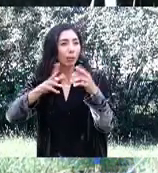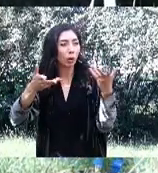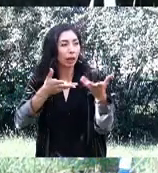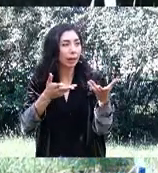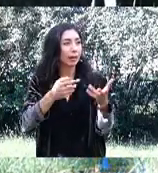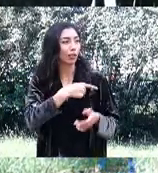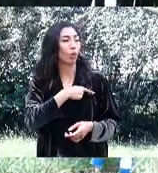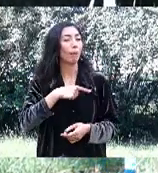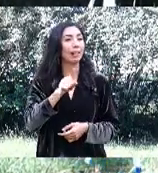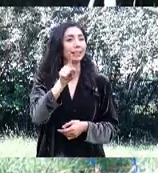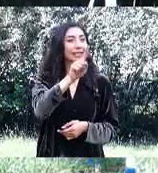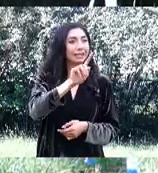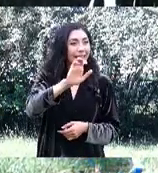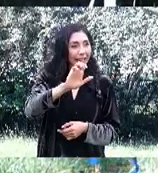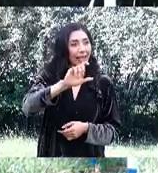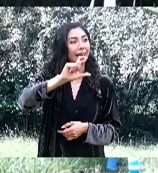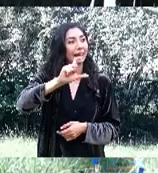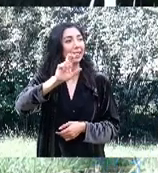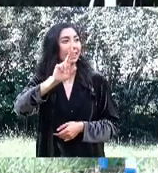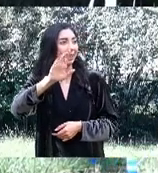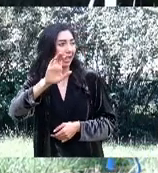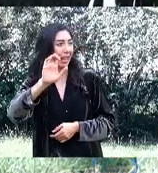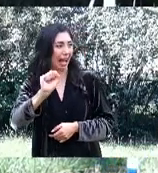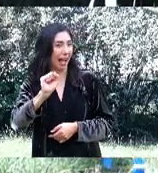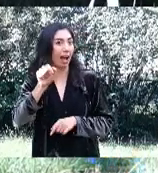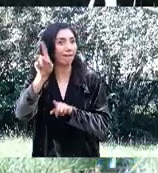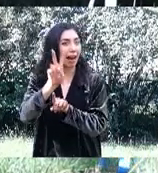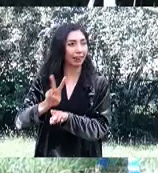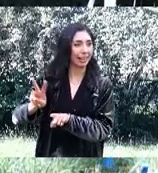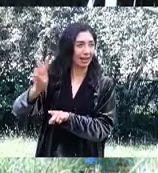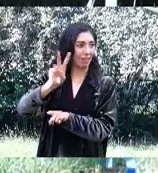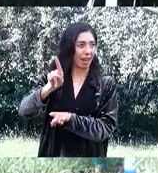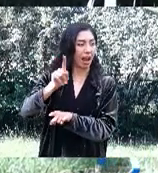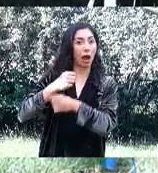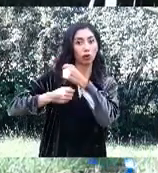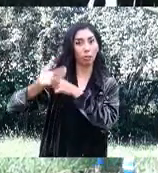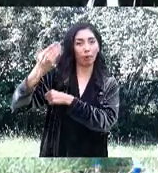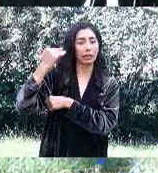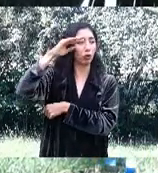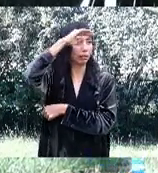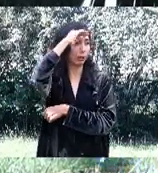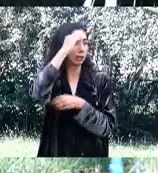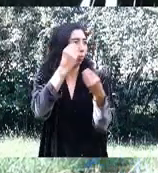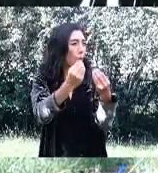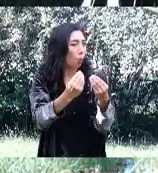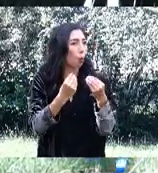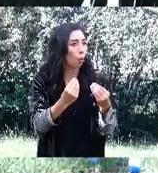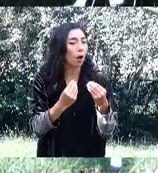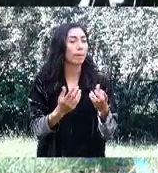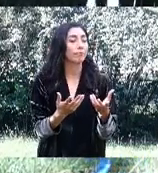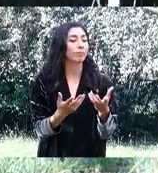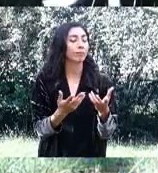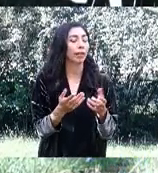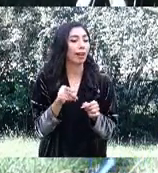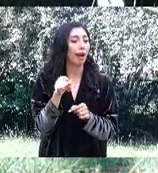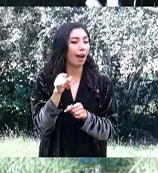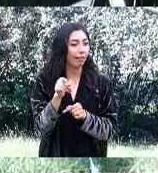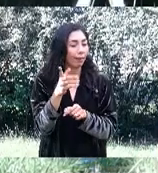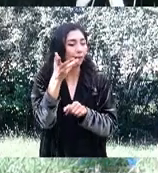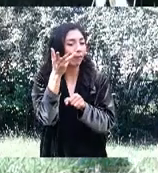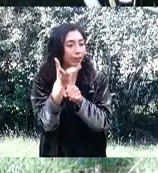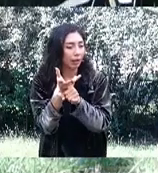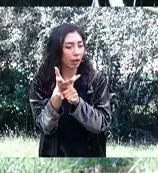crea no se crea en baldía desarrollamos una experiencia el año pasado que fue muy potente a partir de la